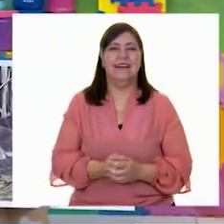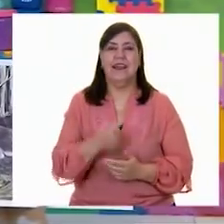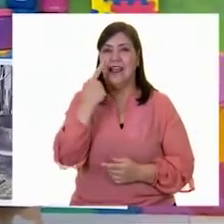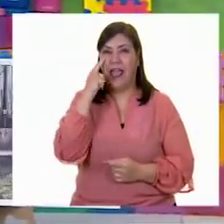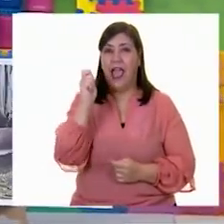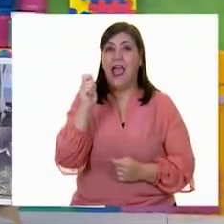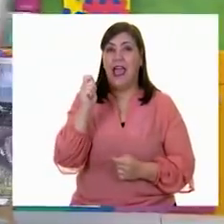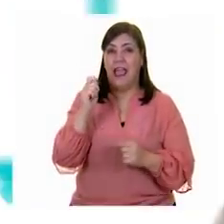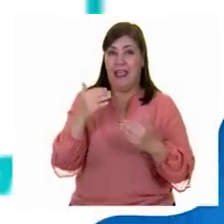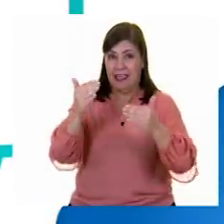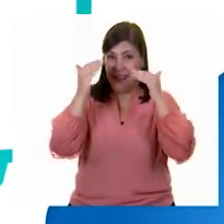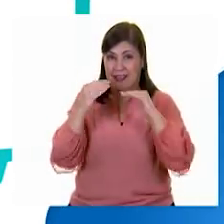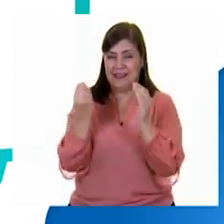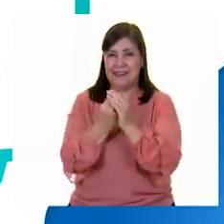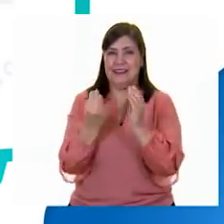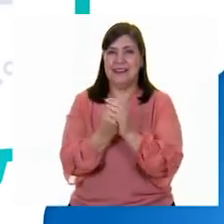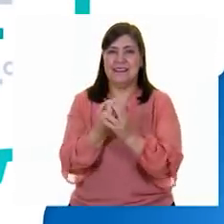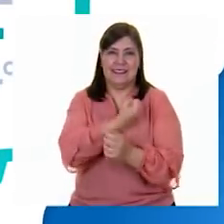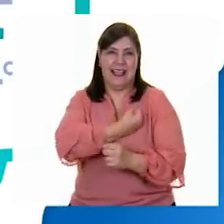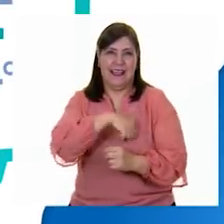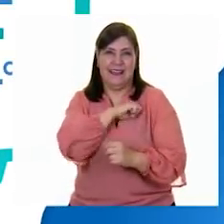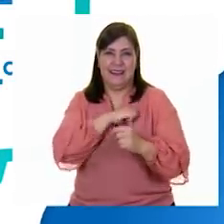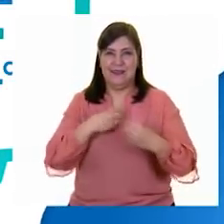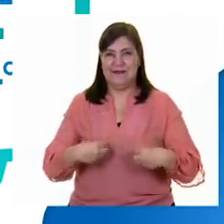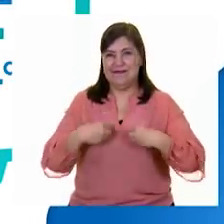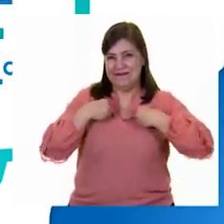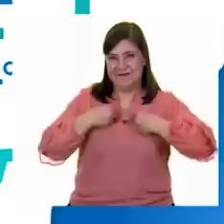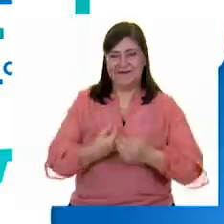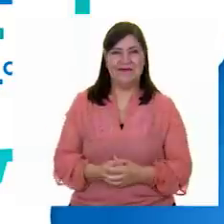Vida Saludable!